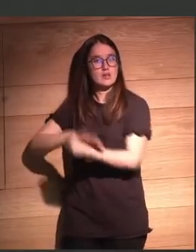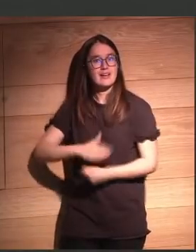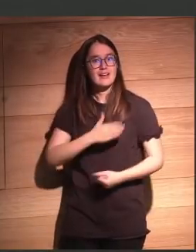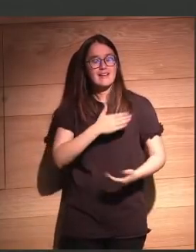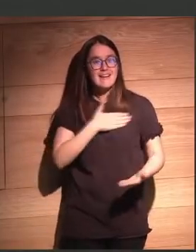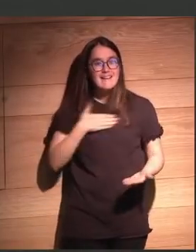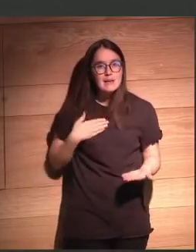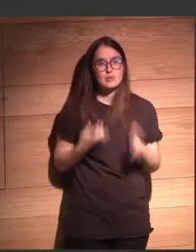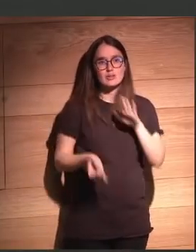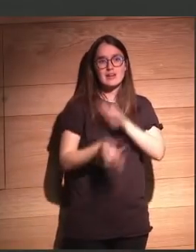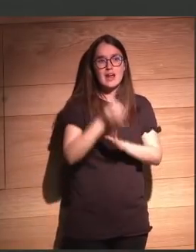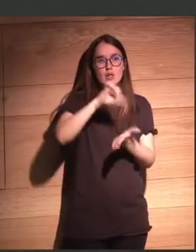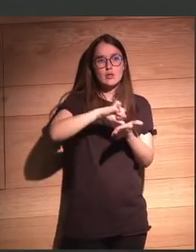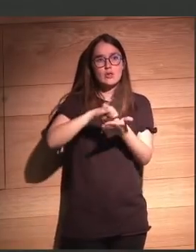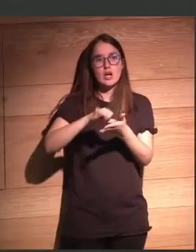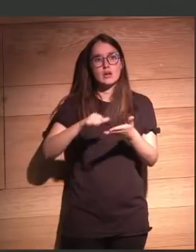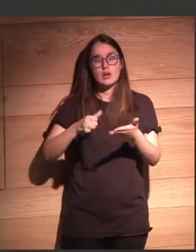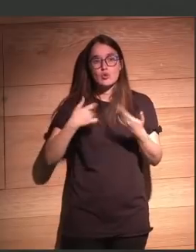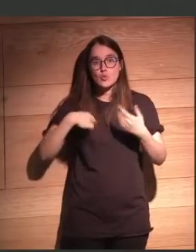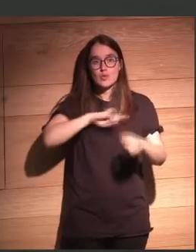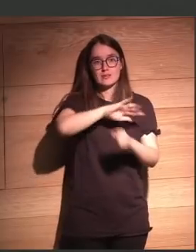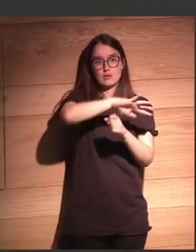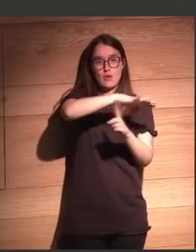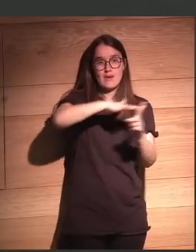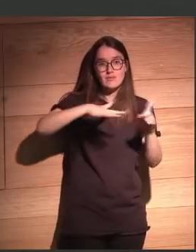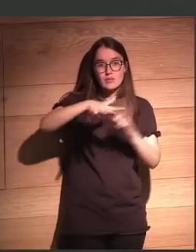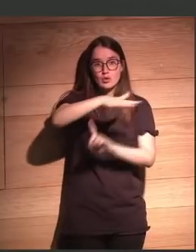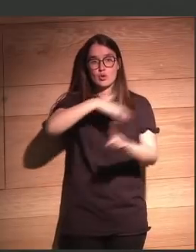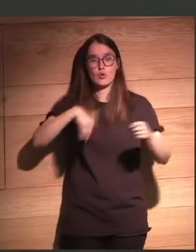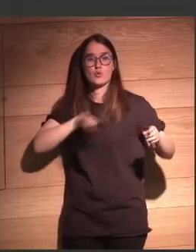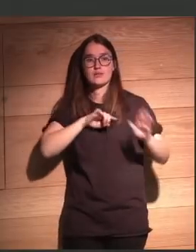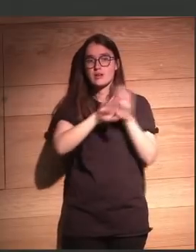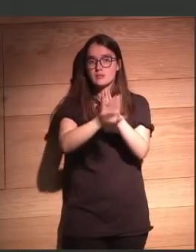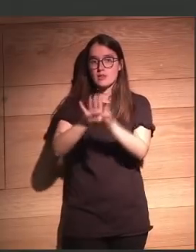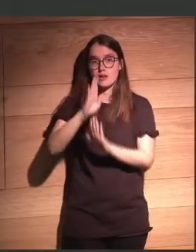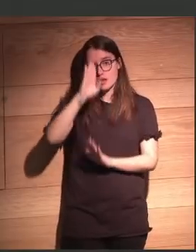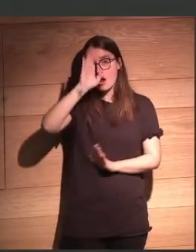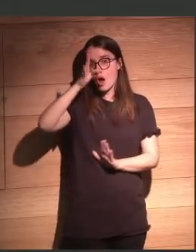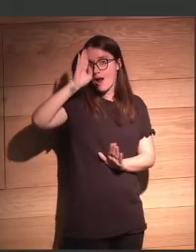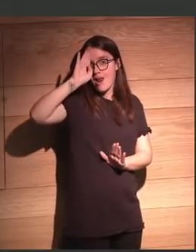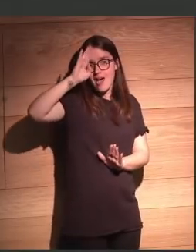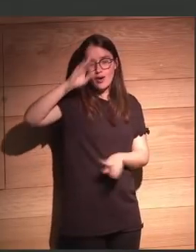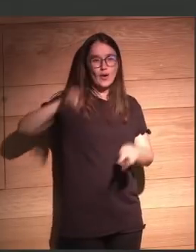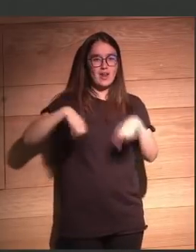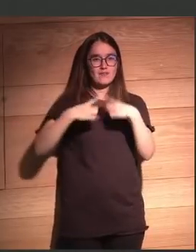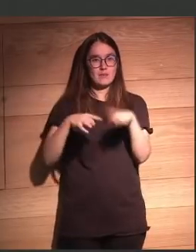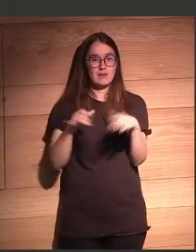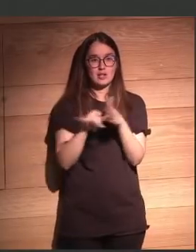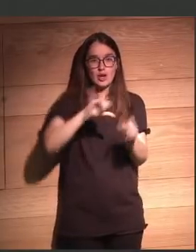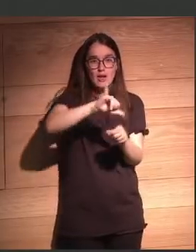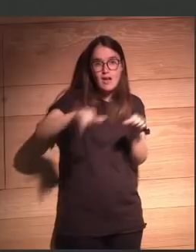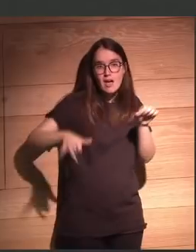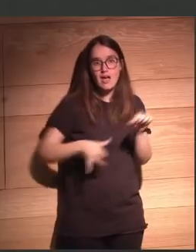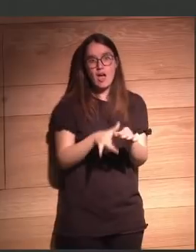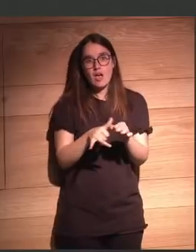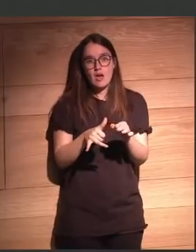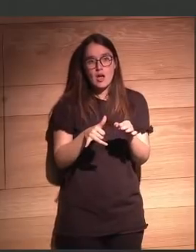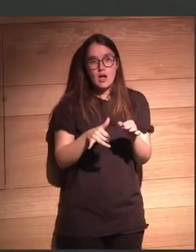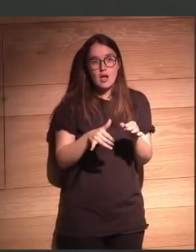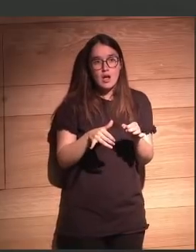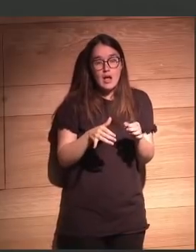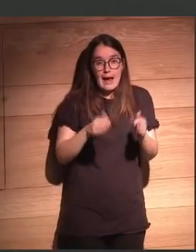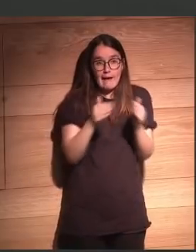ciudad con nuestro entorno, con nuestras vecinas a las que saludamos, con la familia que tenemos cerca. No solo es